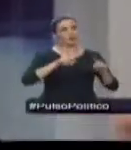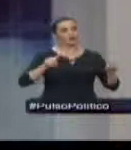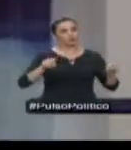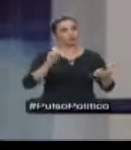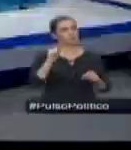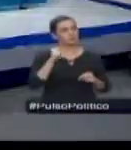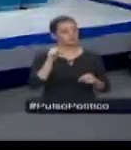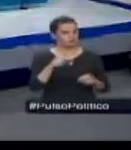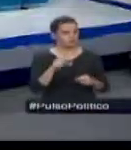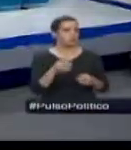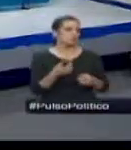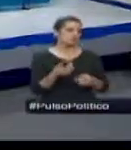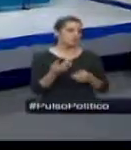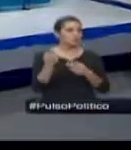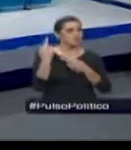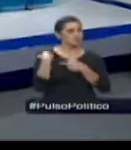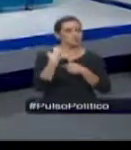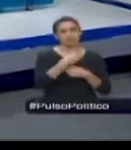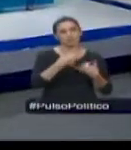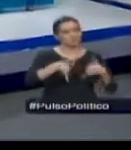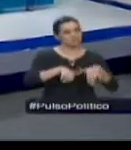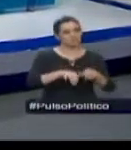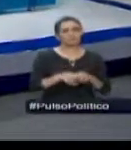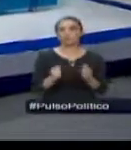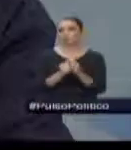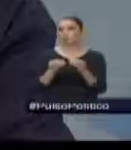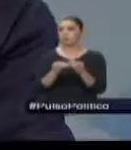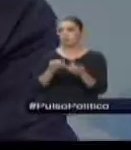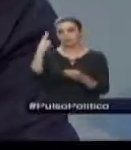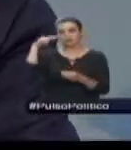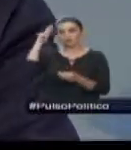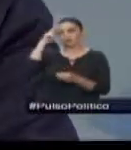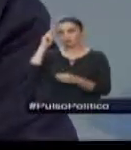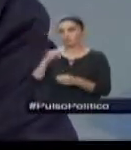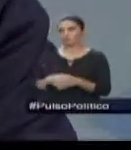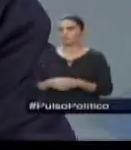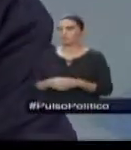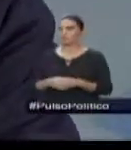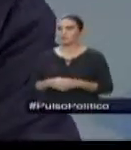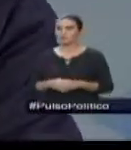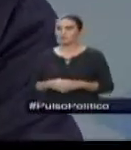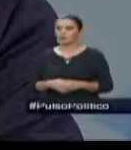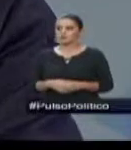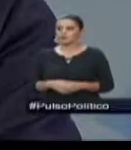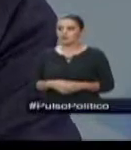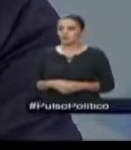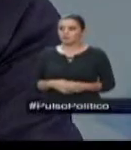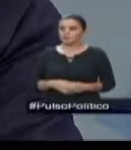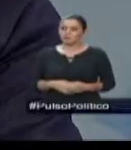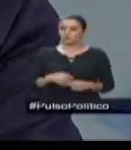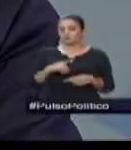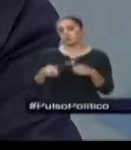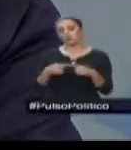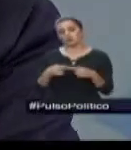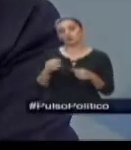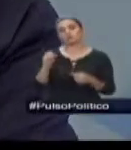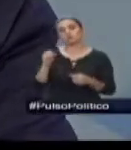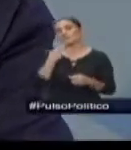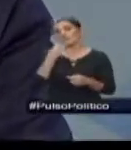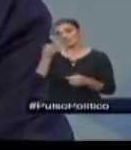debería liberarse contrarréplica 30 segundos con más razón al existir porque puede darse el tema de ese pretexto para los gobiernos autónomos